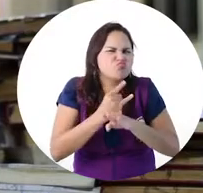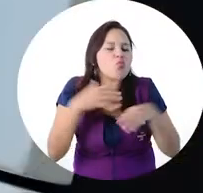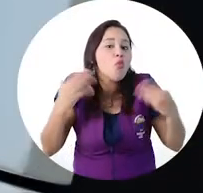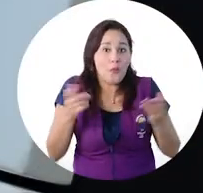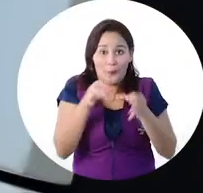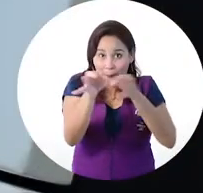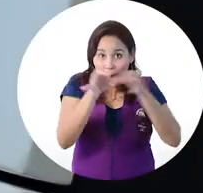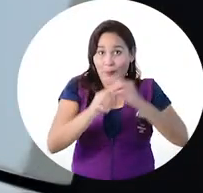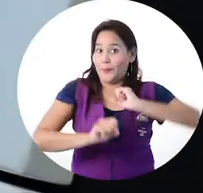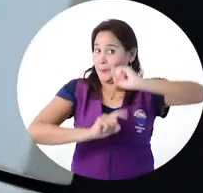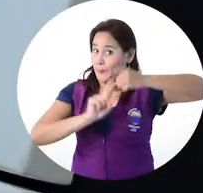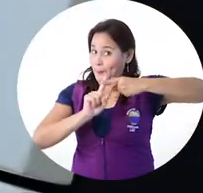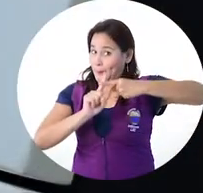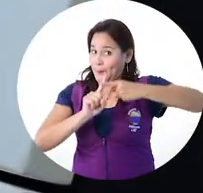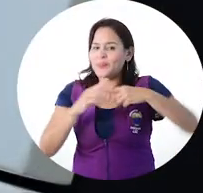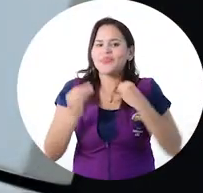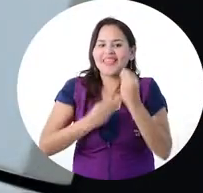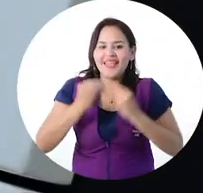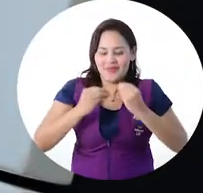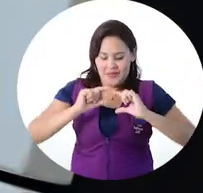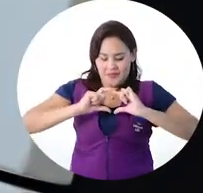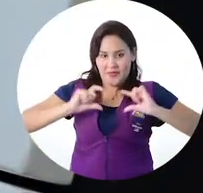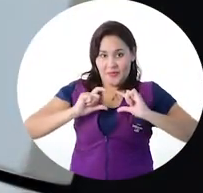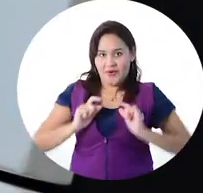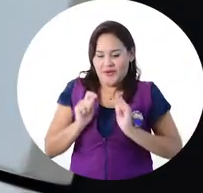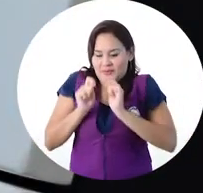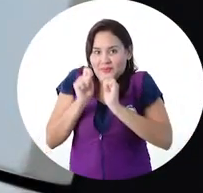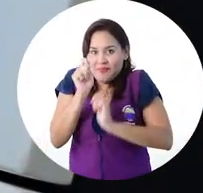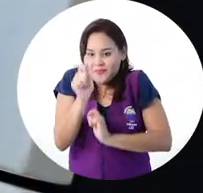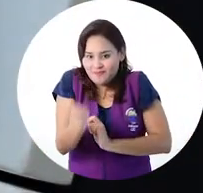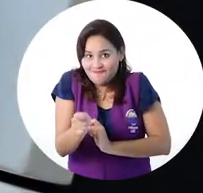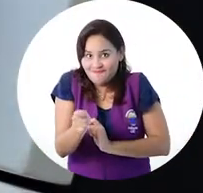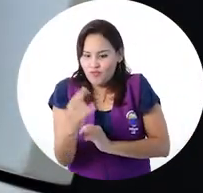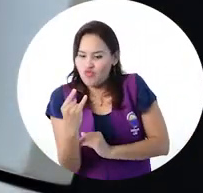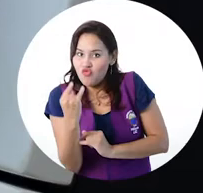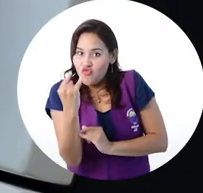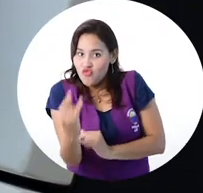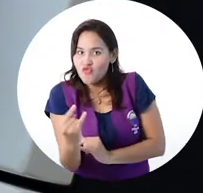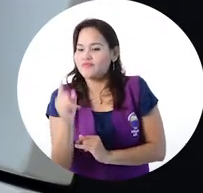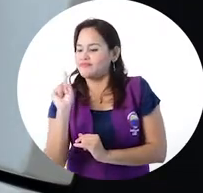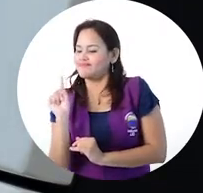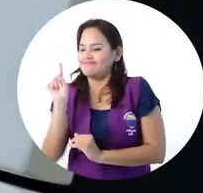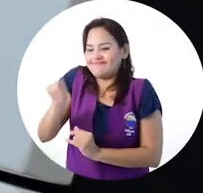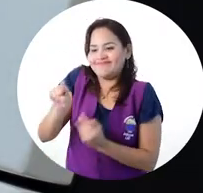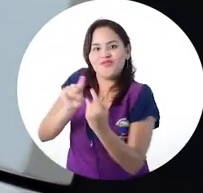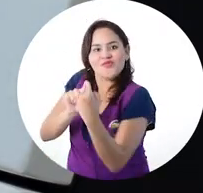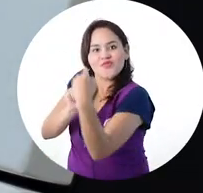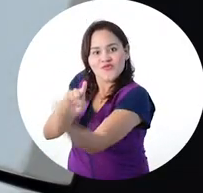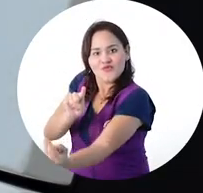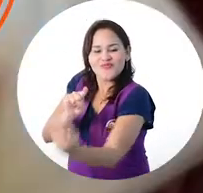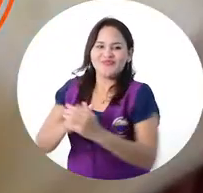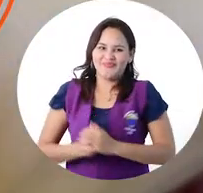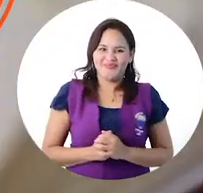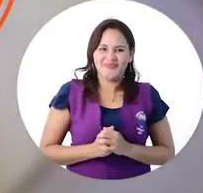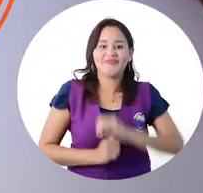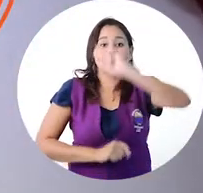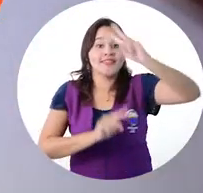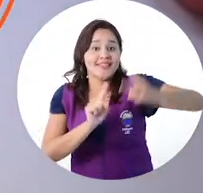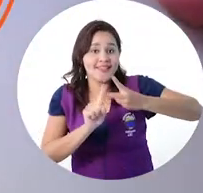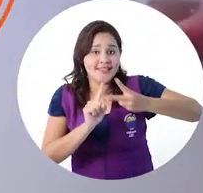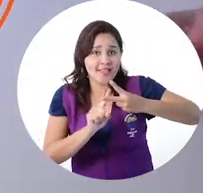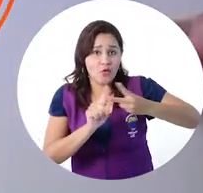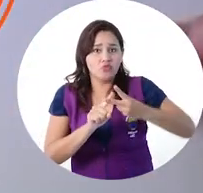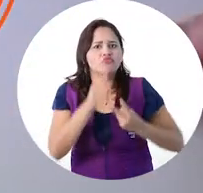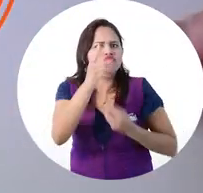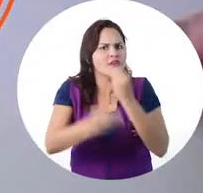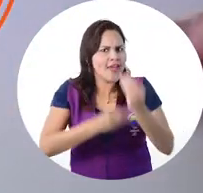máquina paso 1 acerca tu carrera institucional al lector biométrico y coloca tu huella dactilar paso 2 si el material